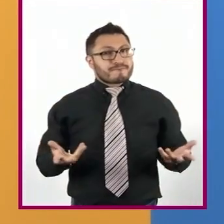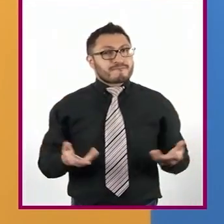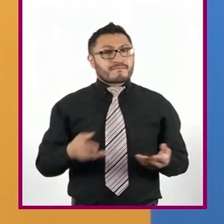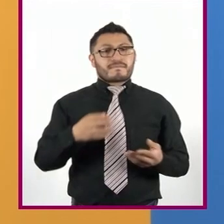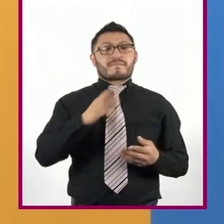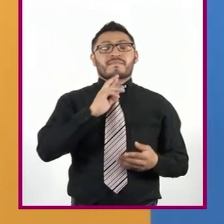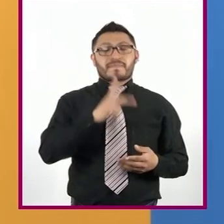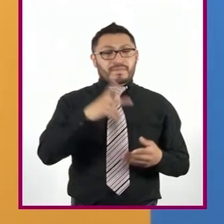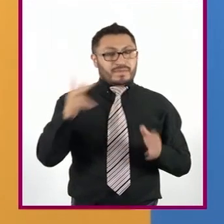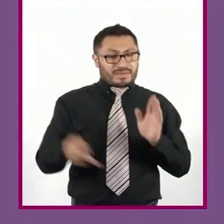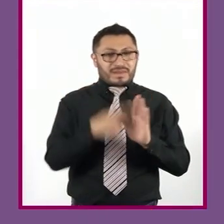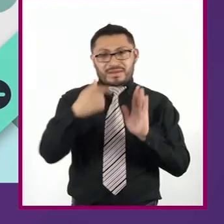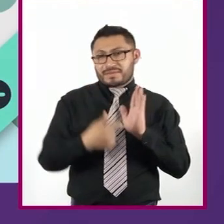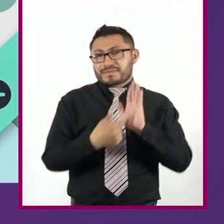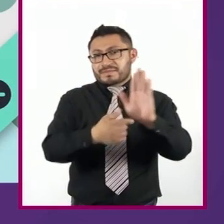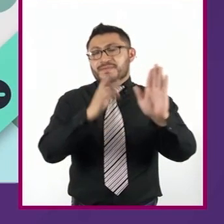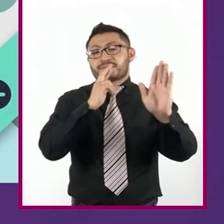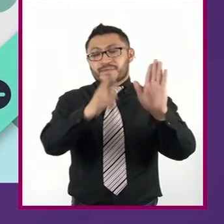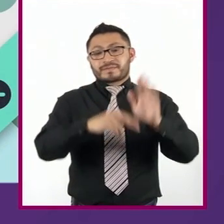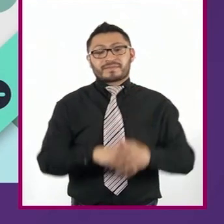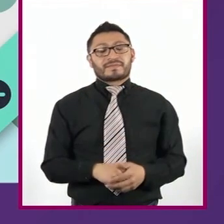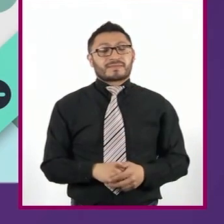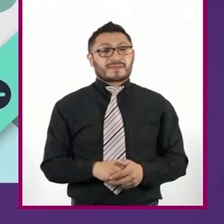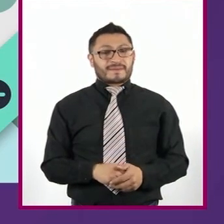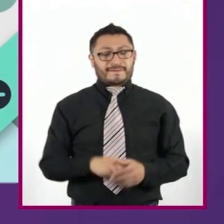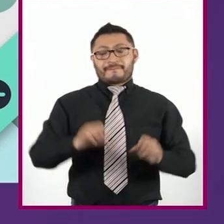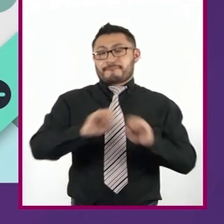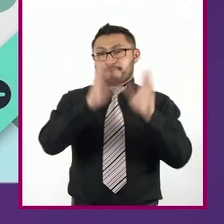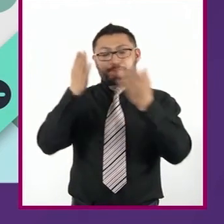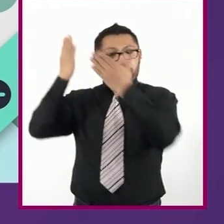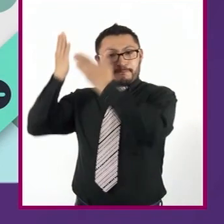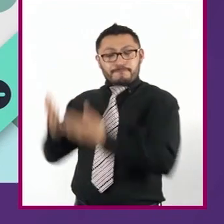les volvemos a mostrar los resultados? Claro,